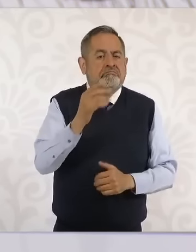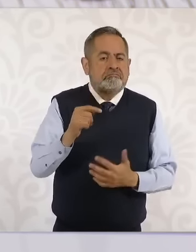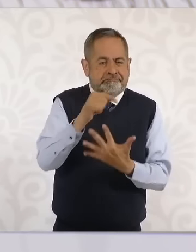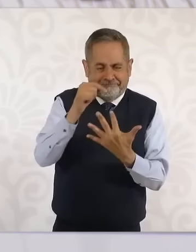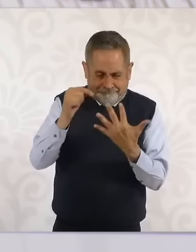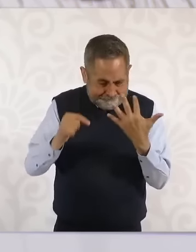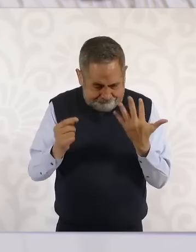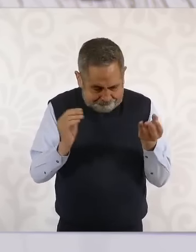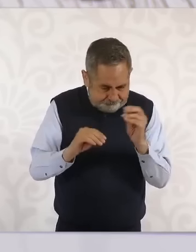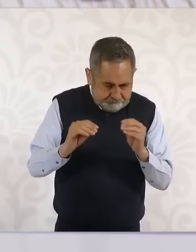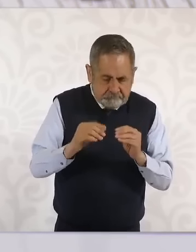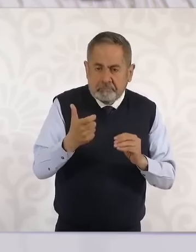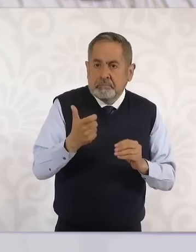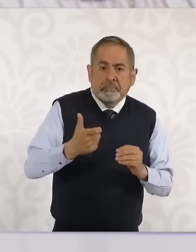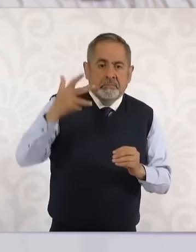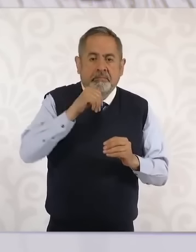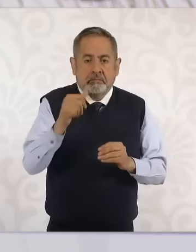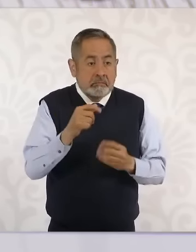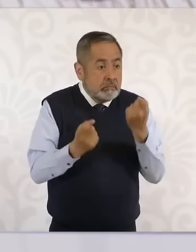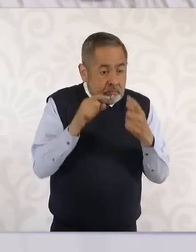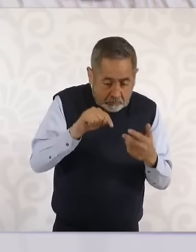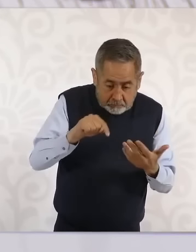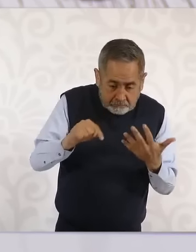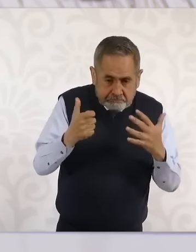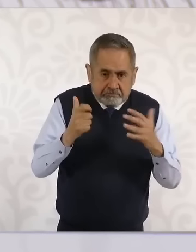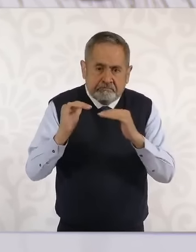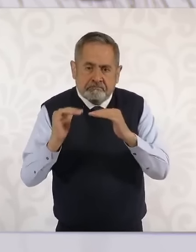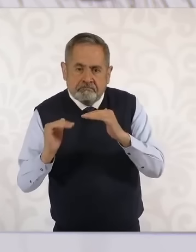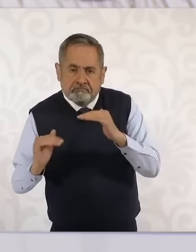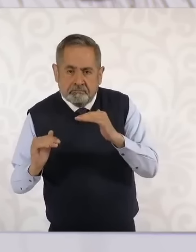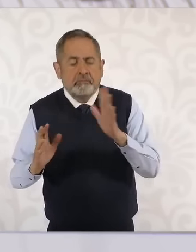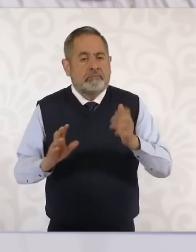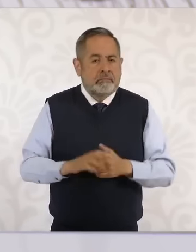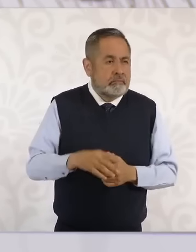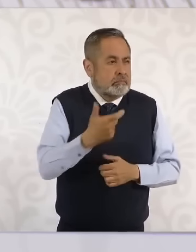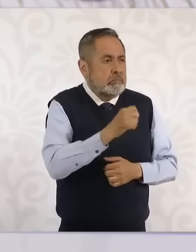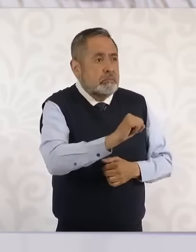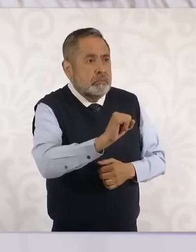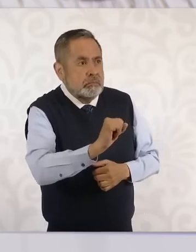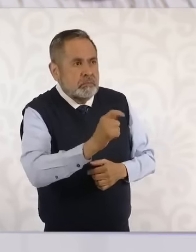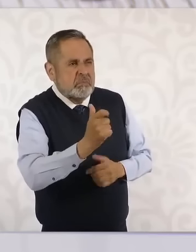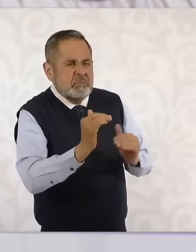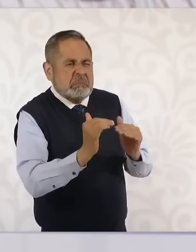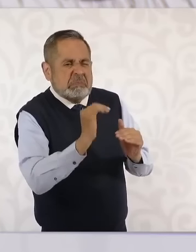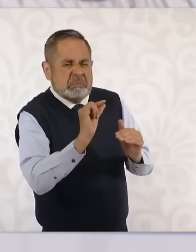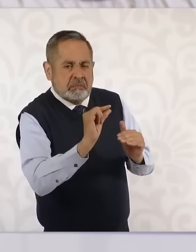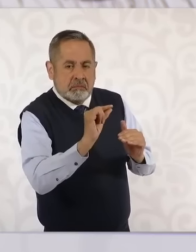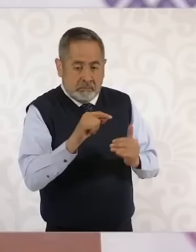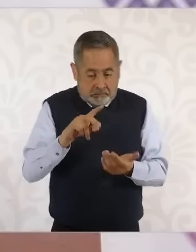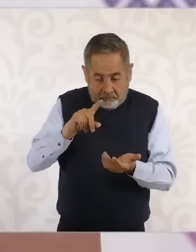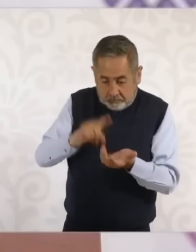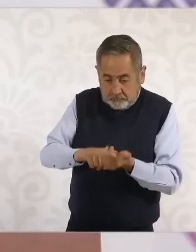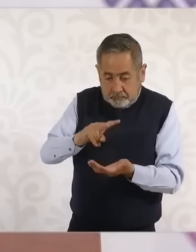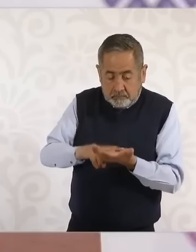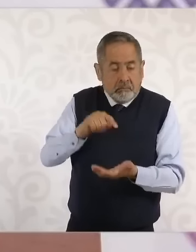canasta, que no haya aumentado, incluso ha disminuido, porque aunque ha aumentado, aunque sea poco la inflación, pues de todas maneras el valor de la